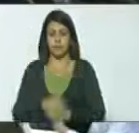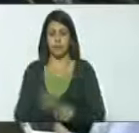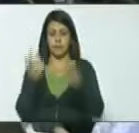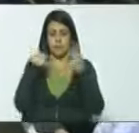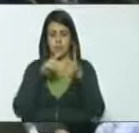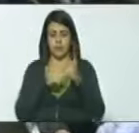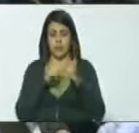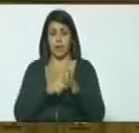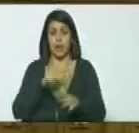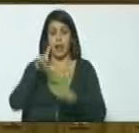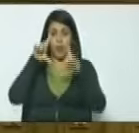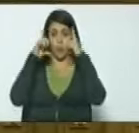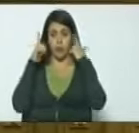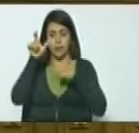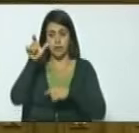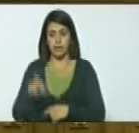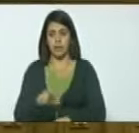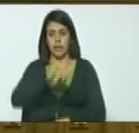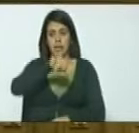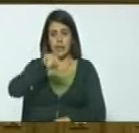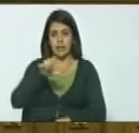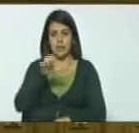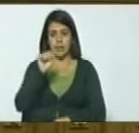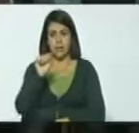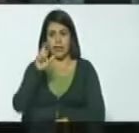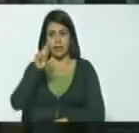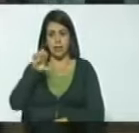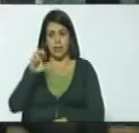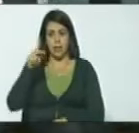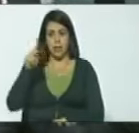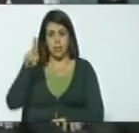El left field de Los Tiburones de La Guaira, Yaciel Puch.